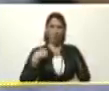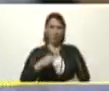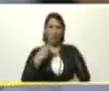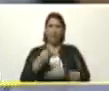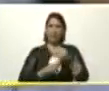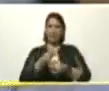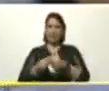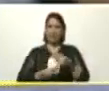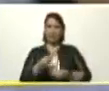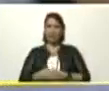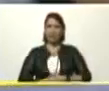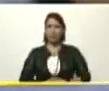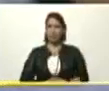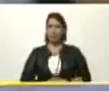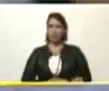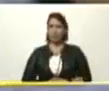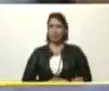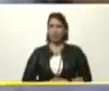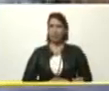hacerse...